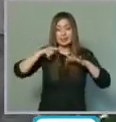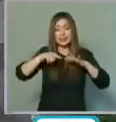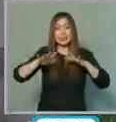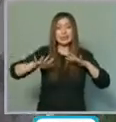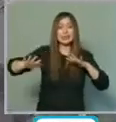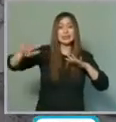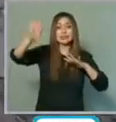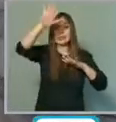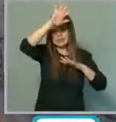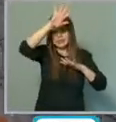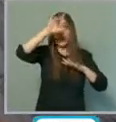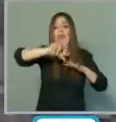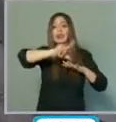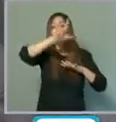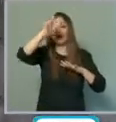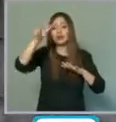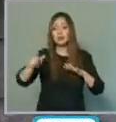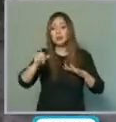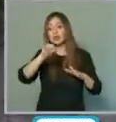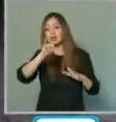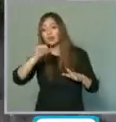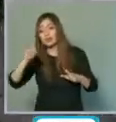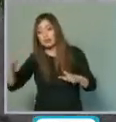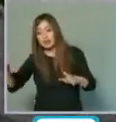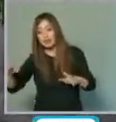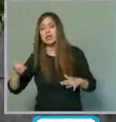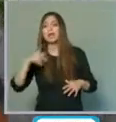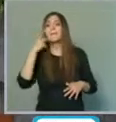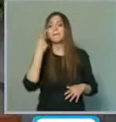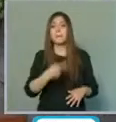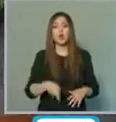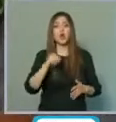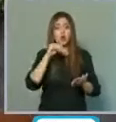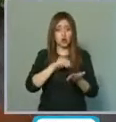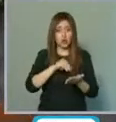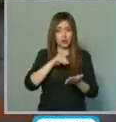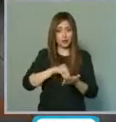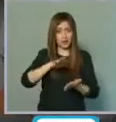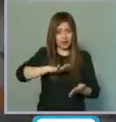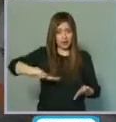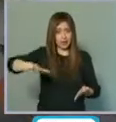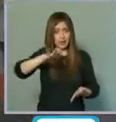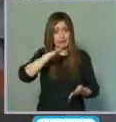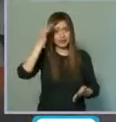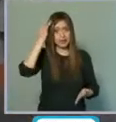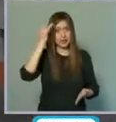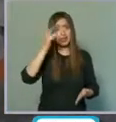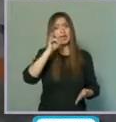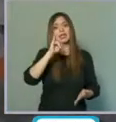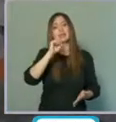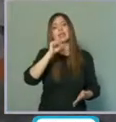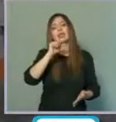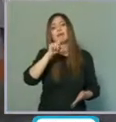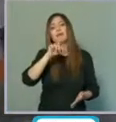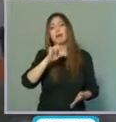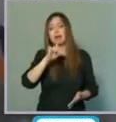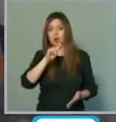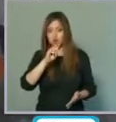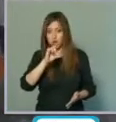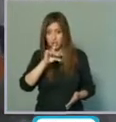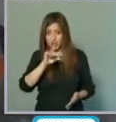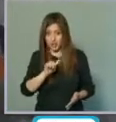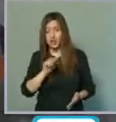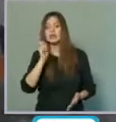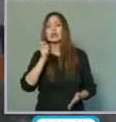y Gachupines, que está a la izquierda. Y sigue siendo Santa Isabel Tola. Sí, sigue siendo Santa Isabel Tola. Este espacio es un